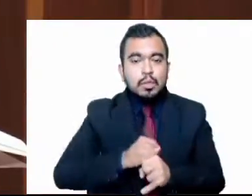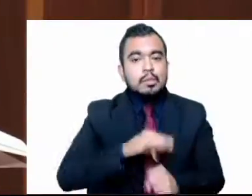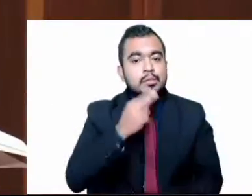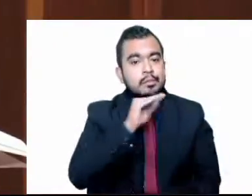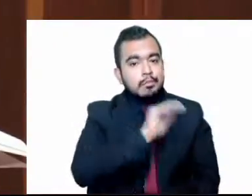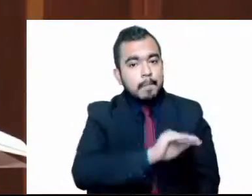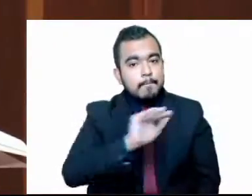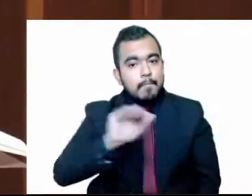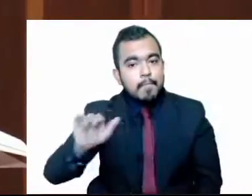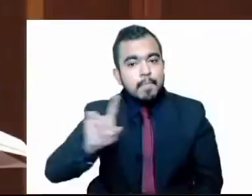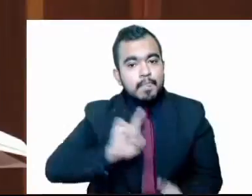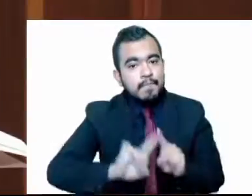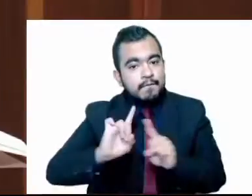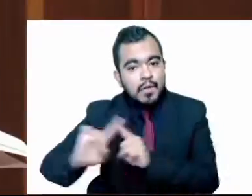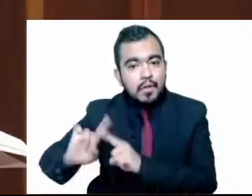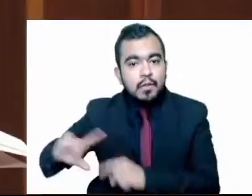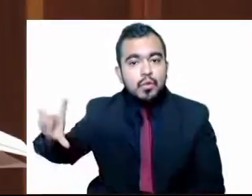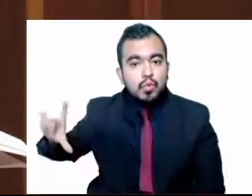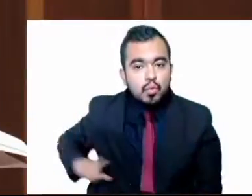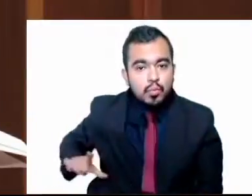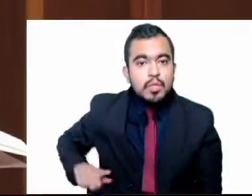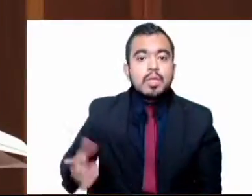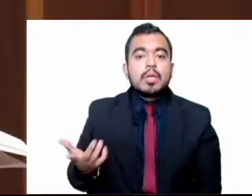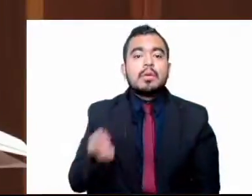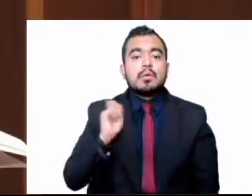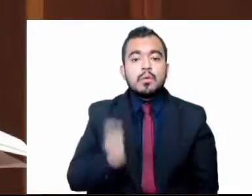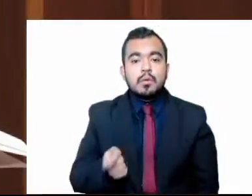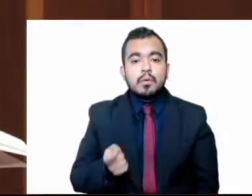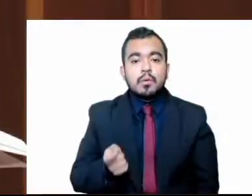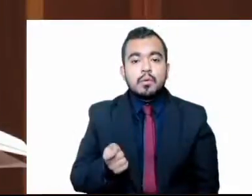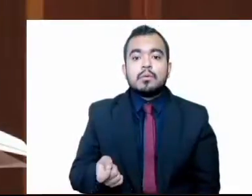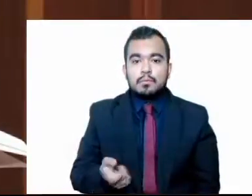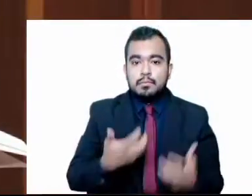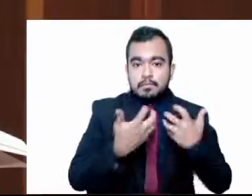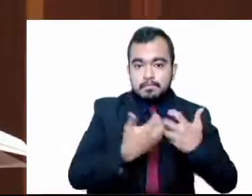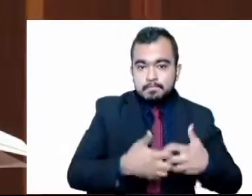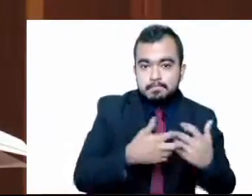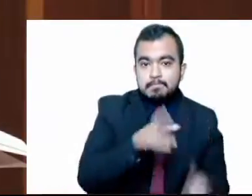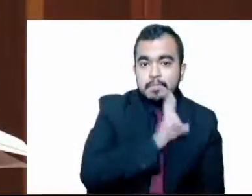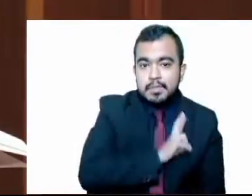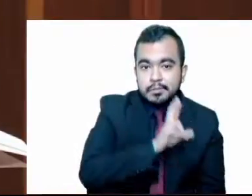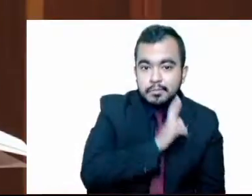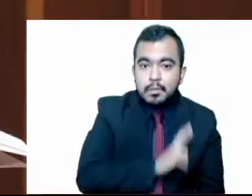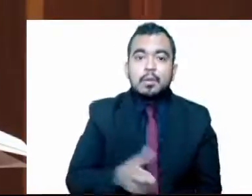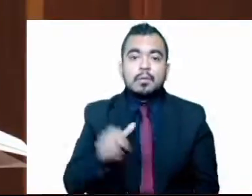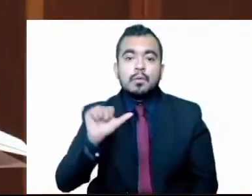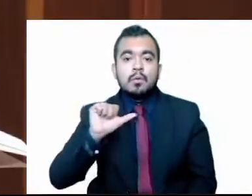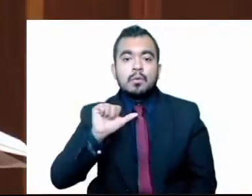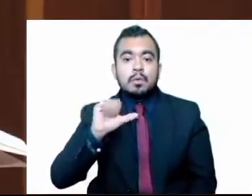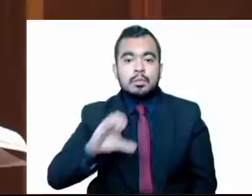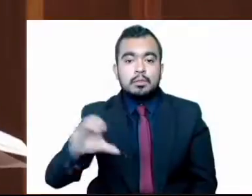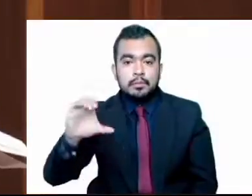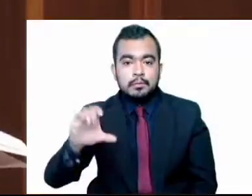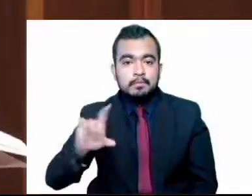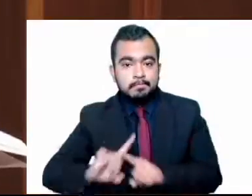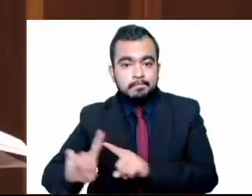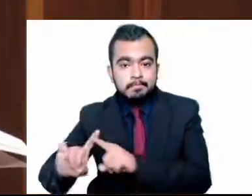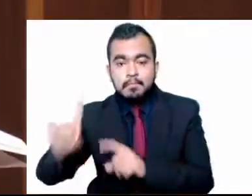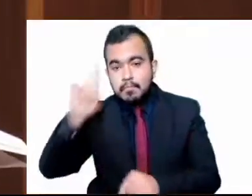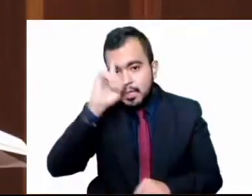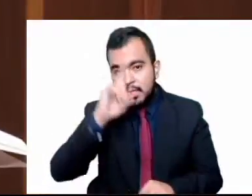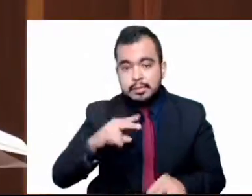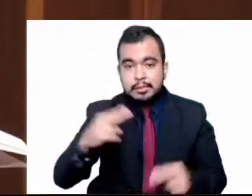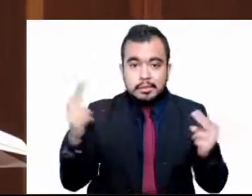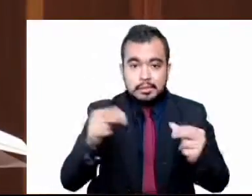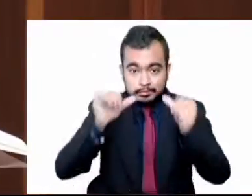privado y a la sociedad civil a dar prioridad a la prevención de la violencia contra las mujeres y niñas,